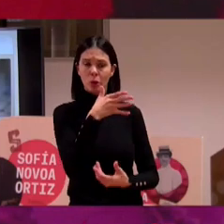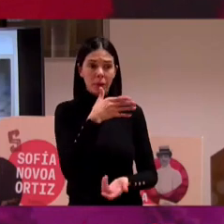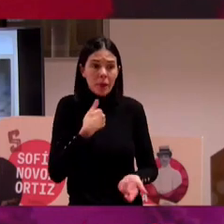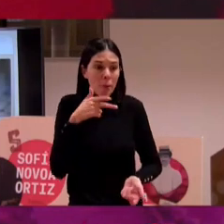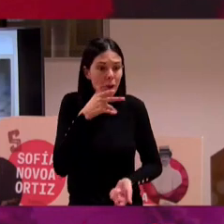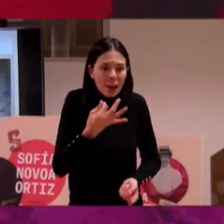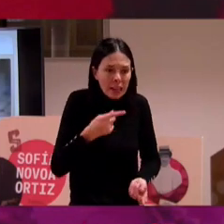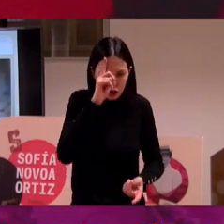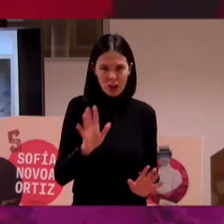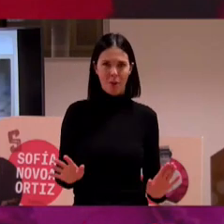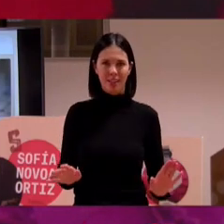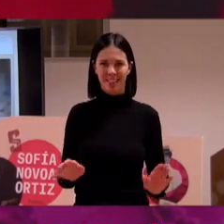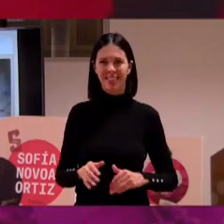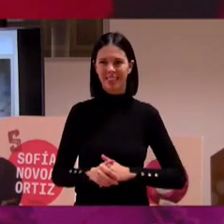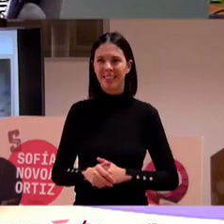Unha viguesa villista.